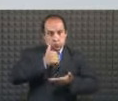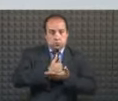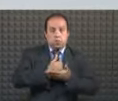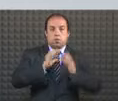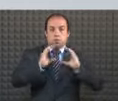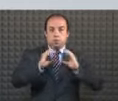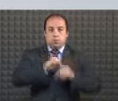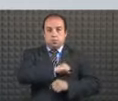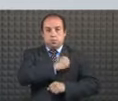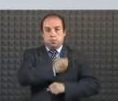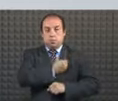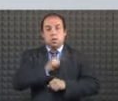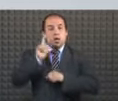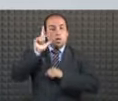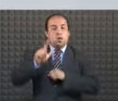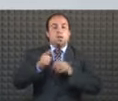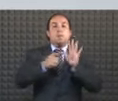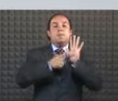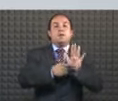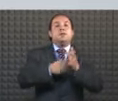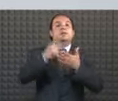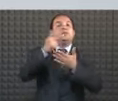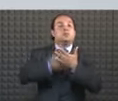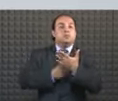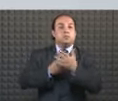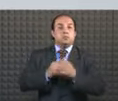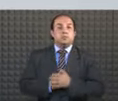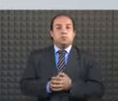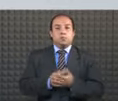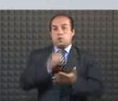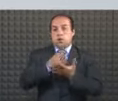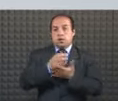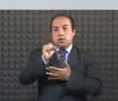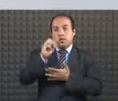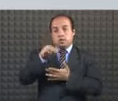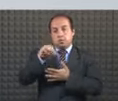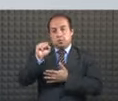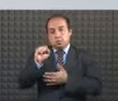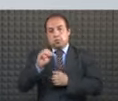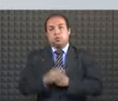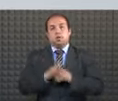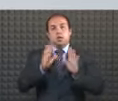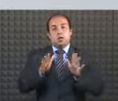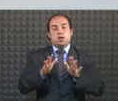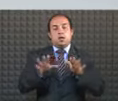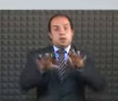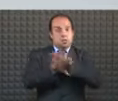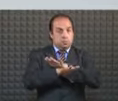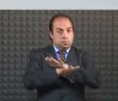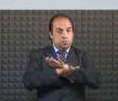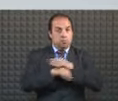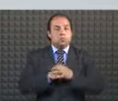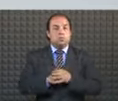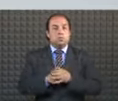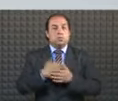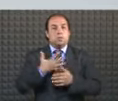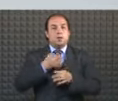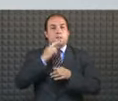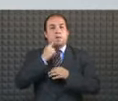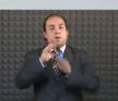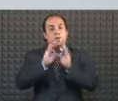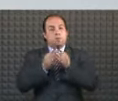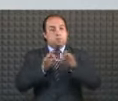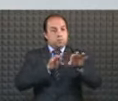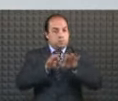Entonces, el lunes vamos a presentar esta estrategia, que no solamente es el SMS que ya se modificó y está en mejores